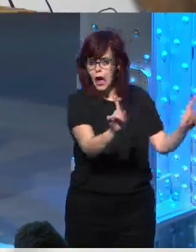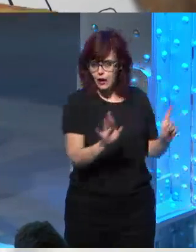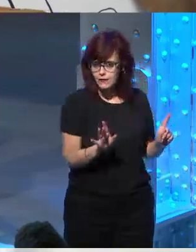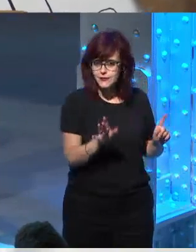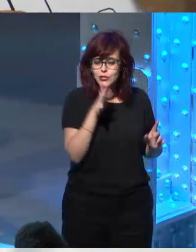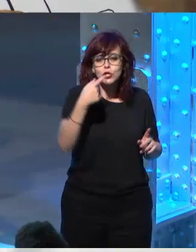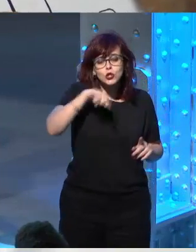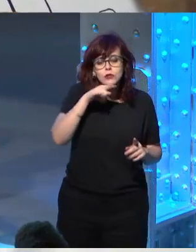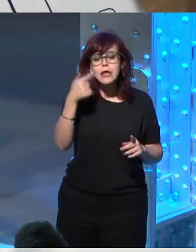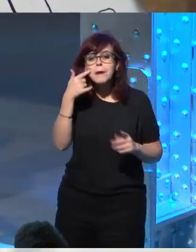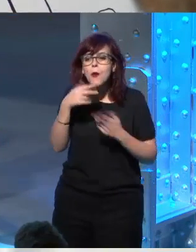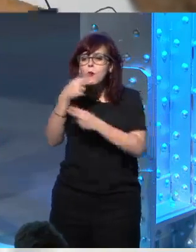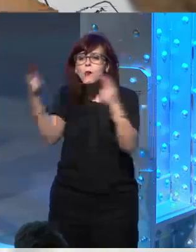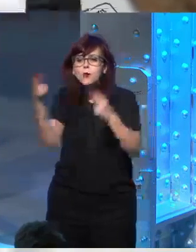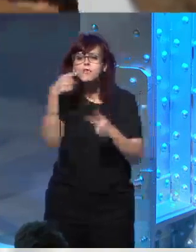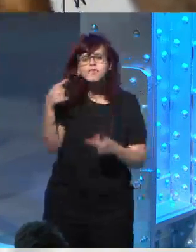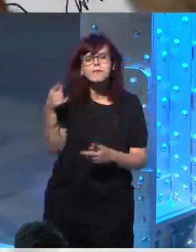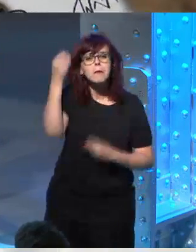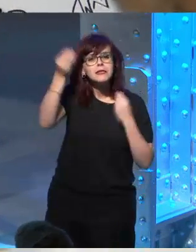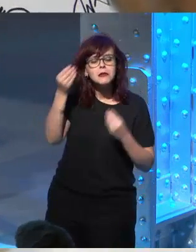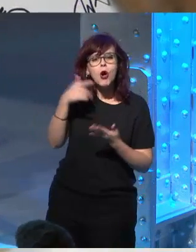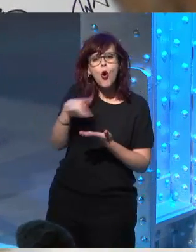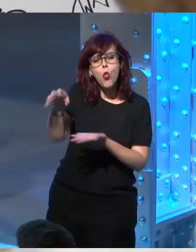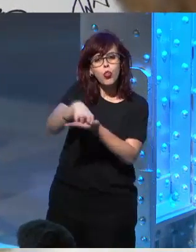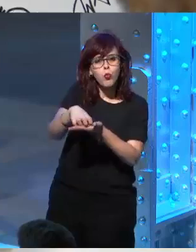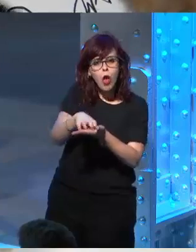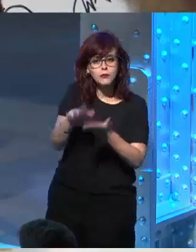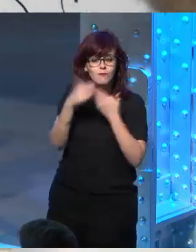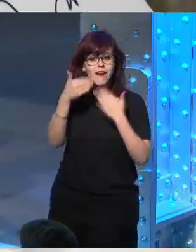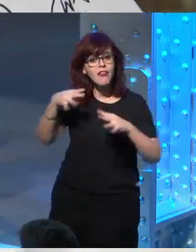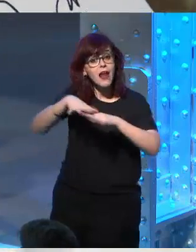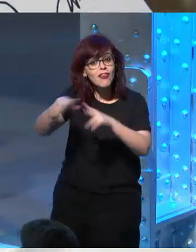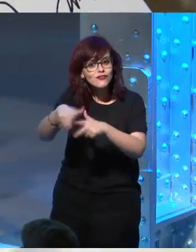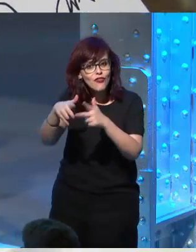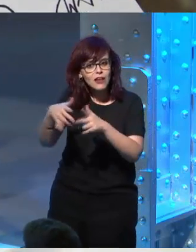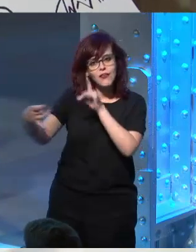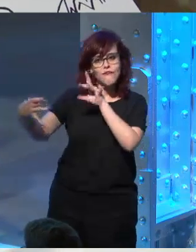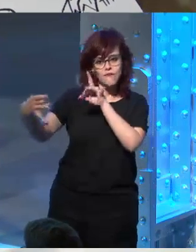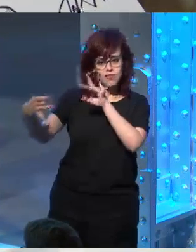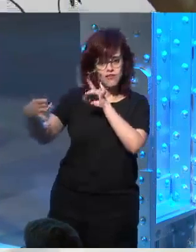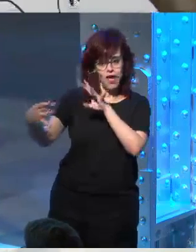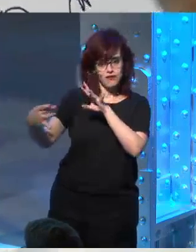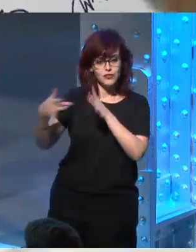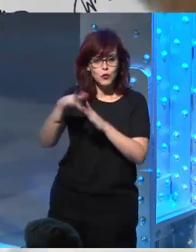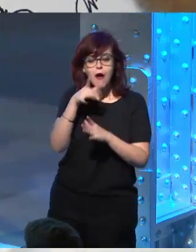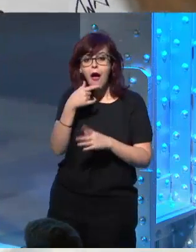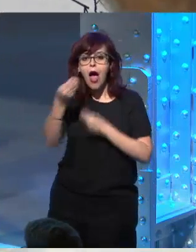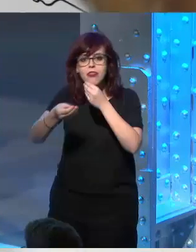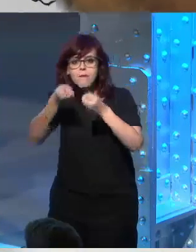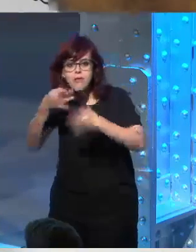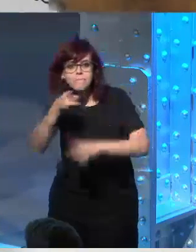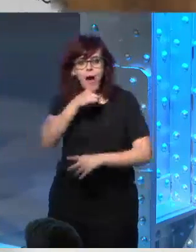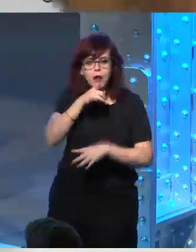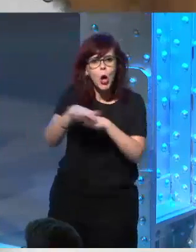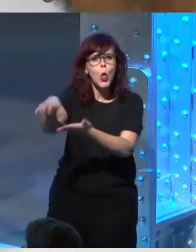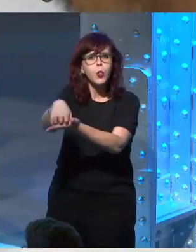es decir, ver qué demandan, ver qué no entienden. Es decir, gracias a ellas nos sirve como un canal muy bueno para ver qué estamos haciendo bien, qué estamos haciendo mal y qué estamos contando bien y qué estamos